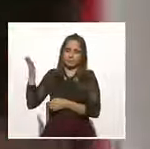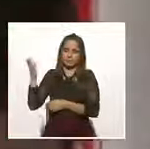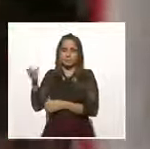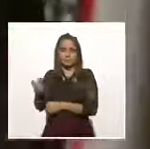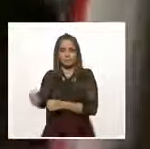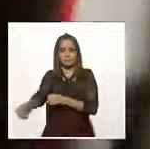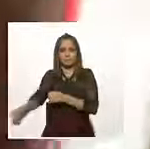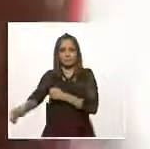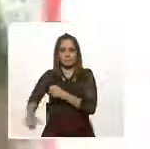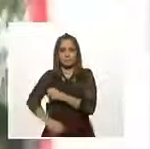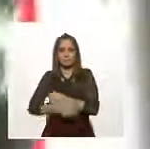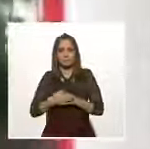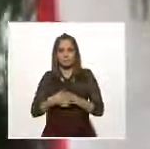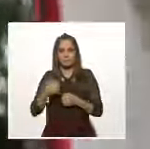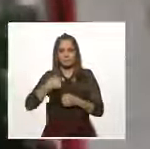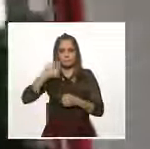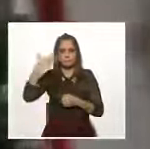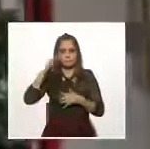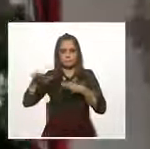Sucedido el sismo,